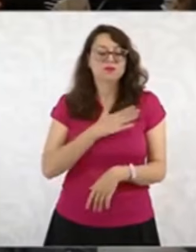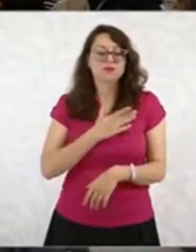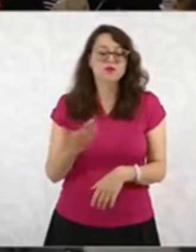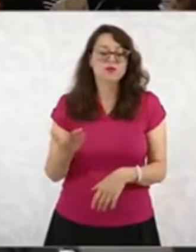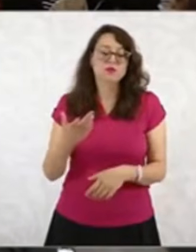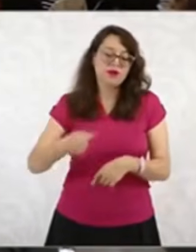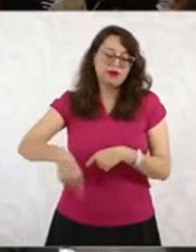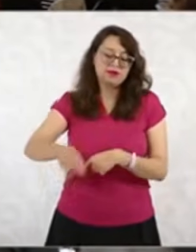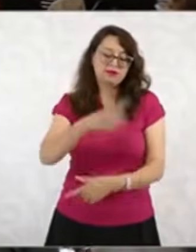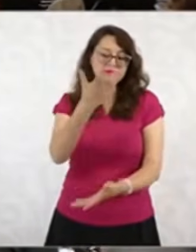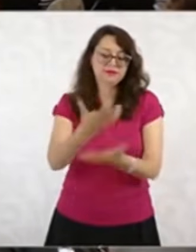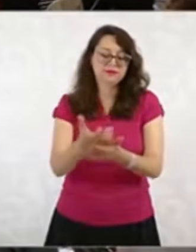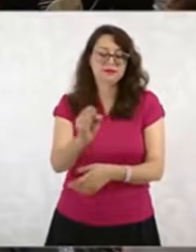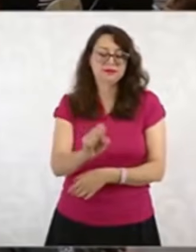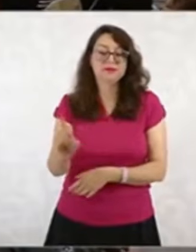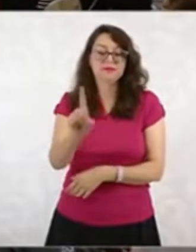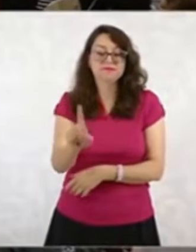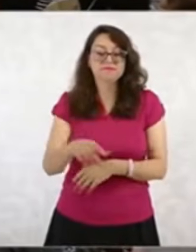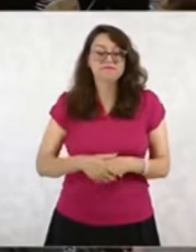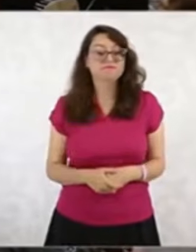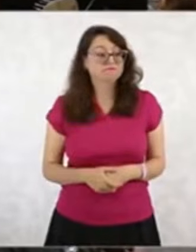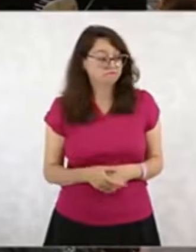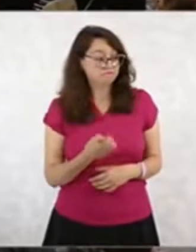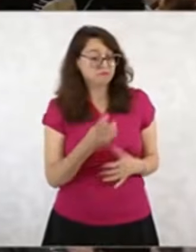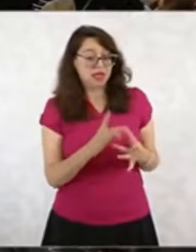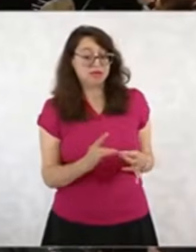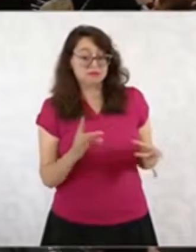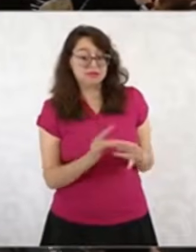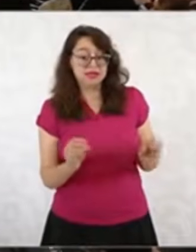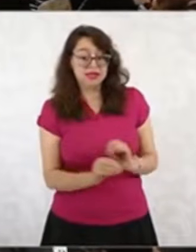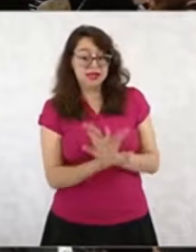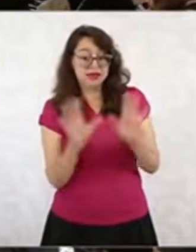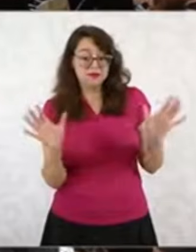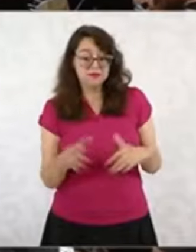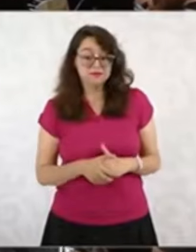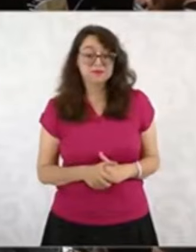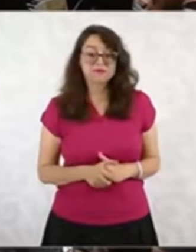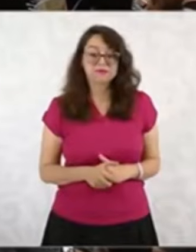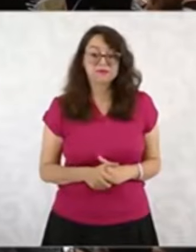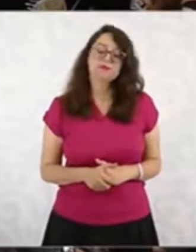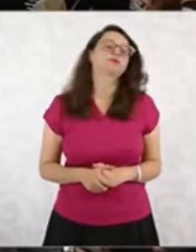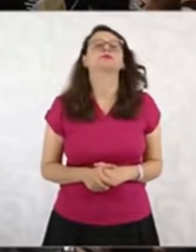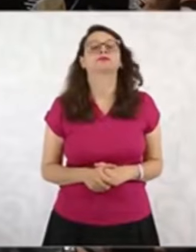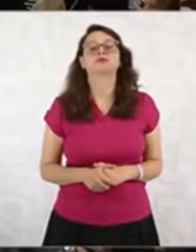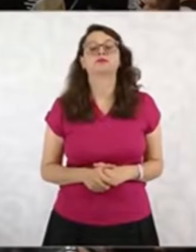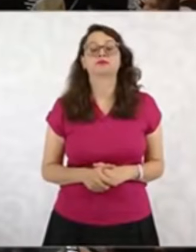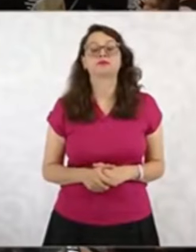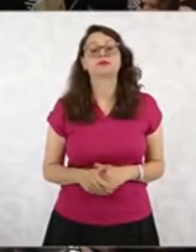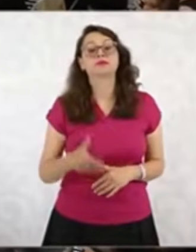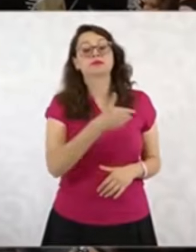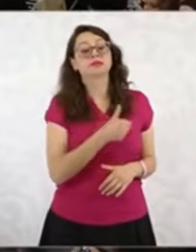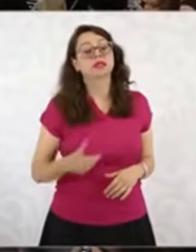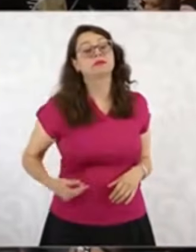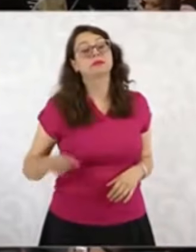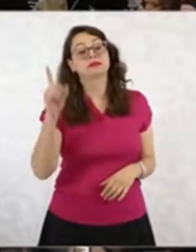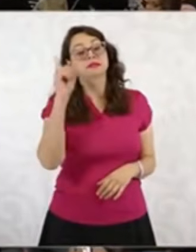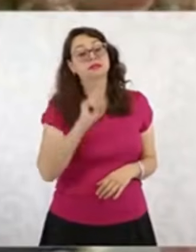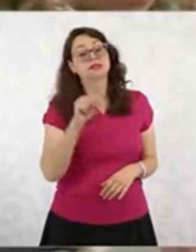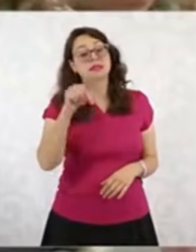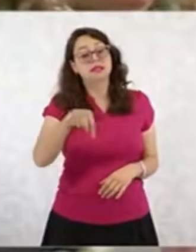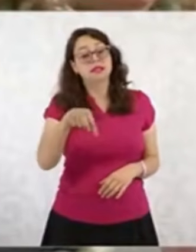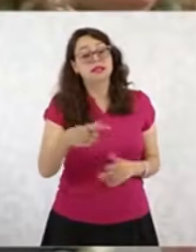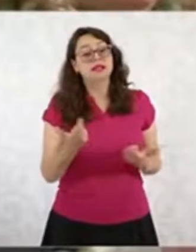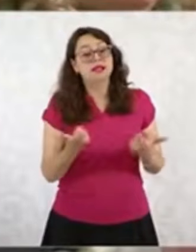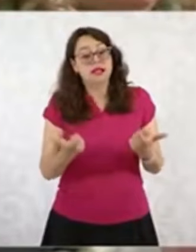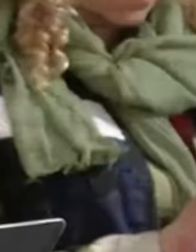semana. Ahí se explica muy bien lo que viene. Presidenta, uno de los principios de este gobierno es la riqueza